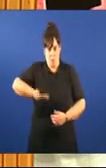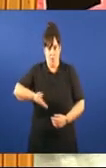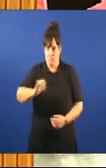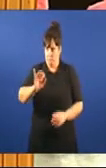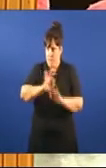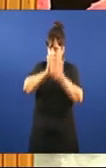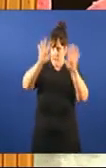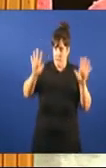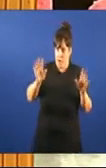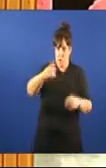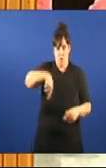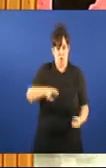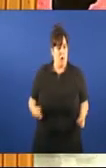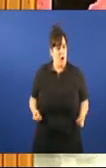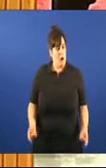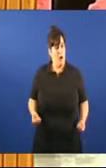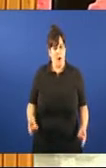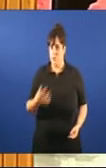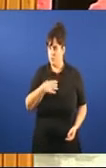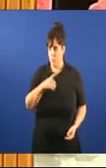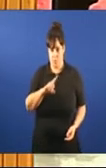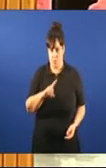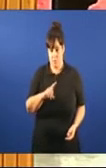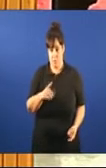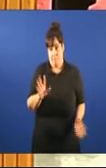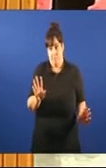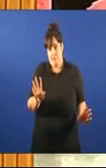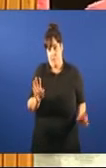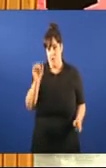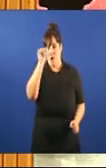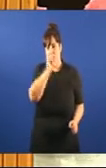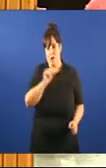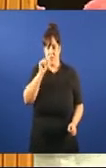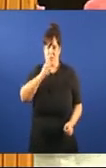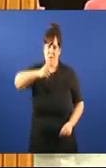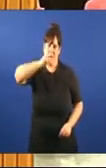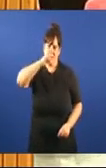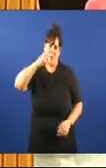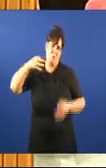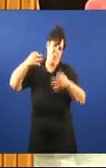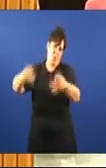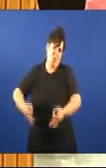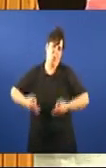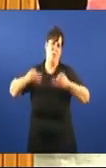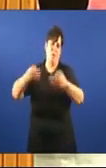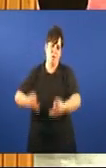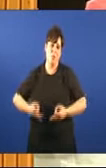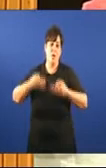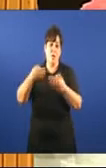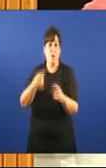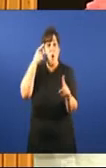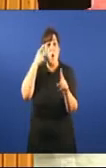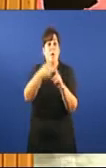riba das nosas posibilidades. A bella cantinela da dereita para negar toda posibilidade aos de